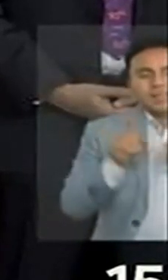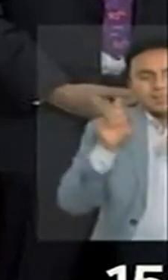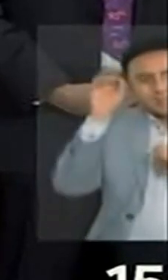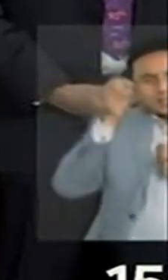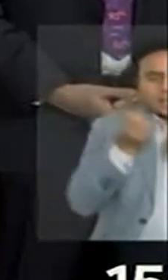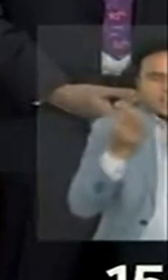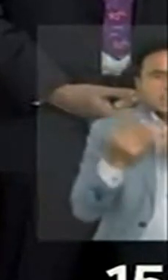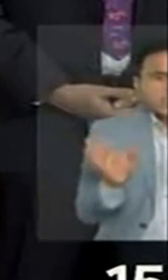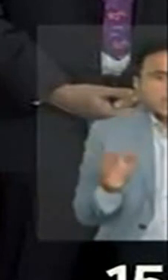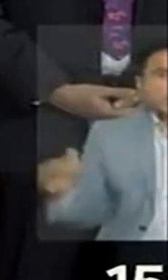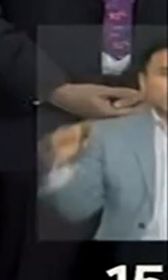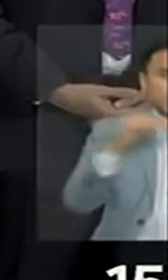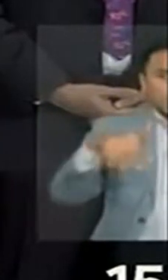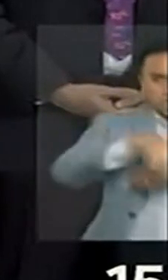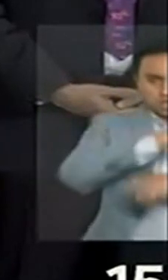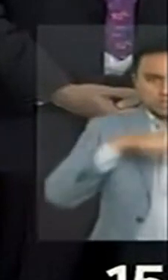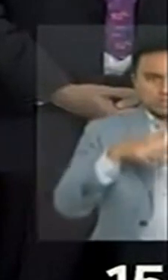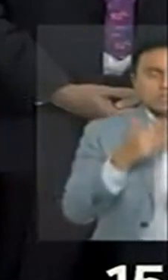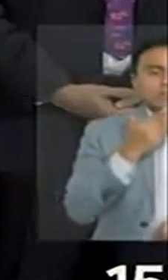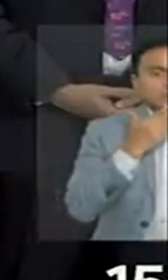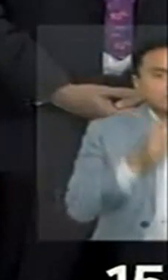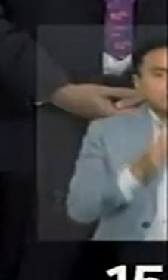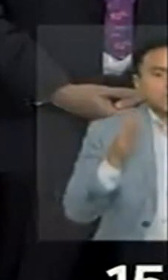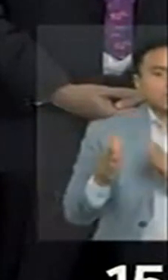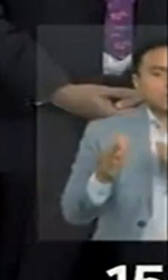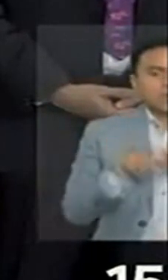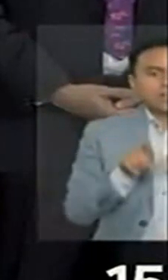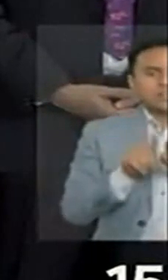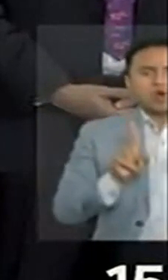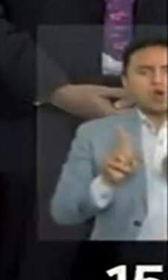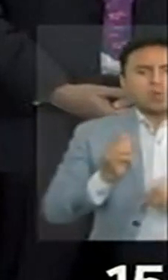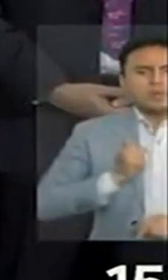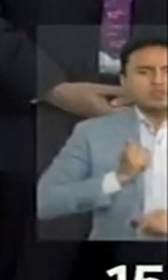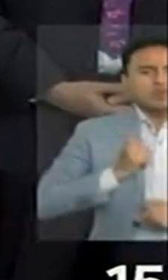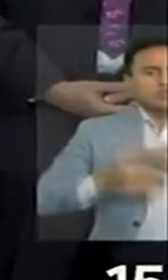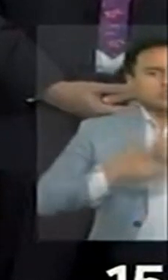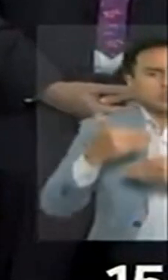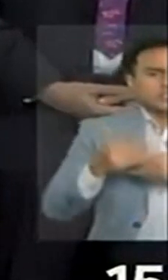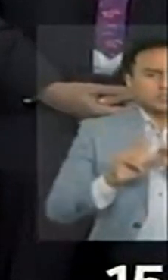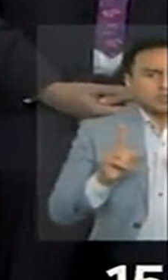democrático, dijo Bolsonaro, quien volvió a recalcar en forma indirecta las buenas relaciones